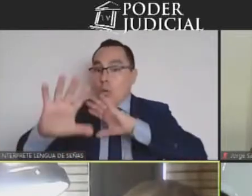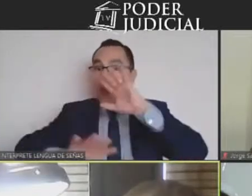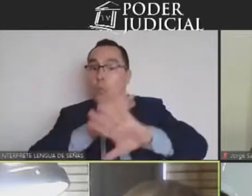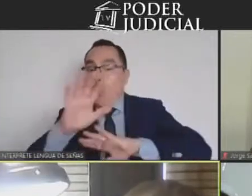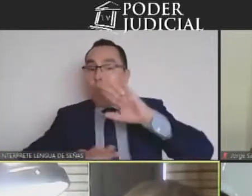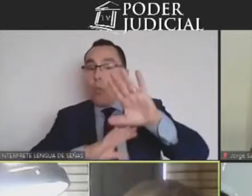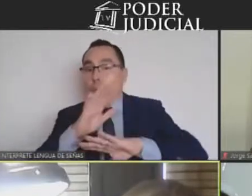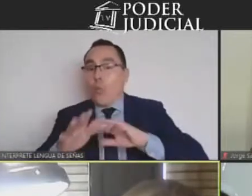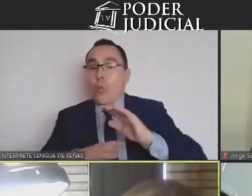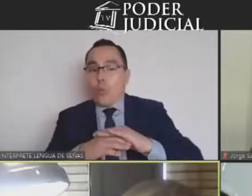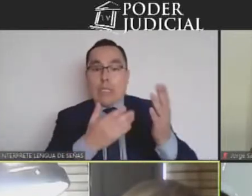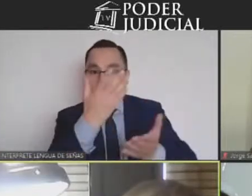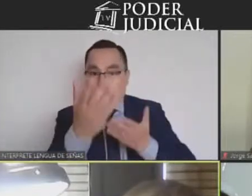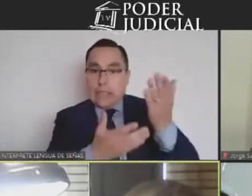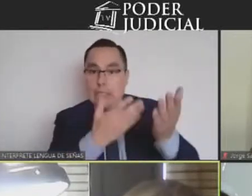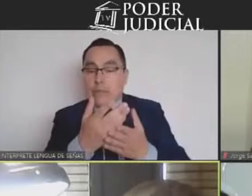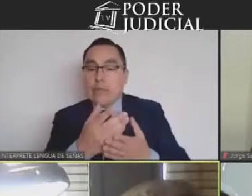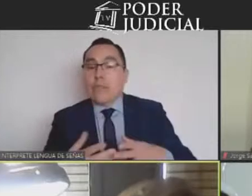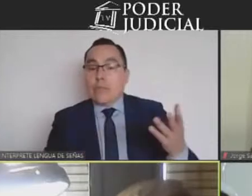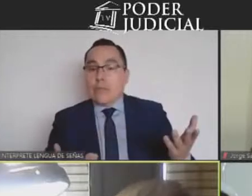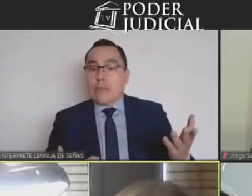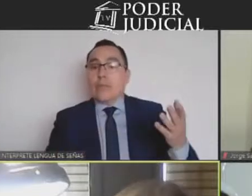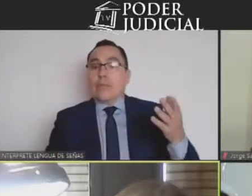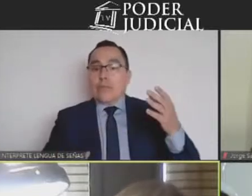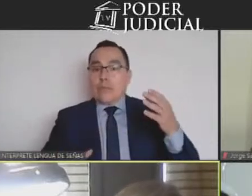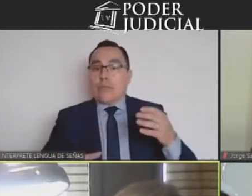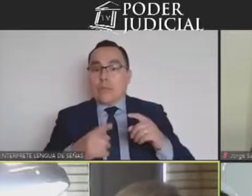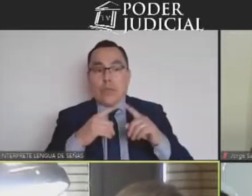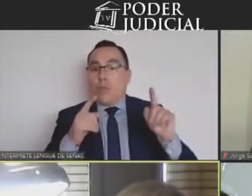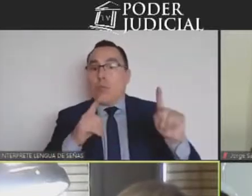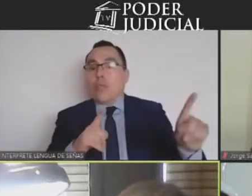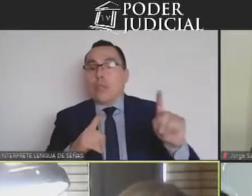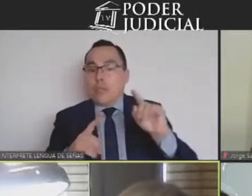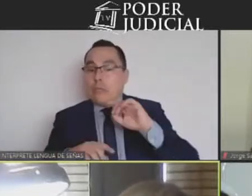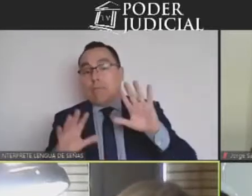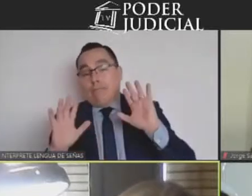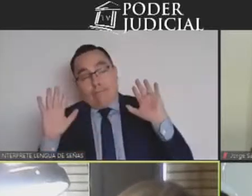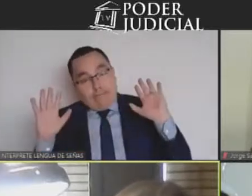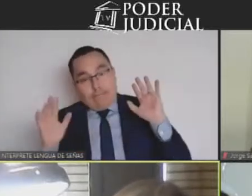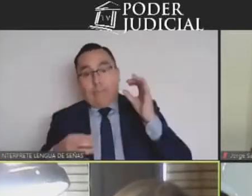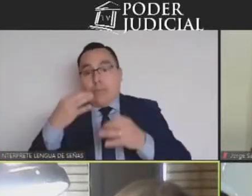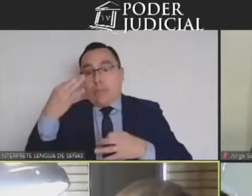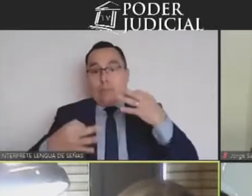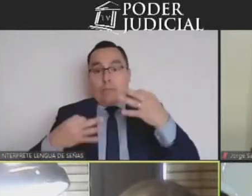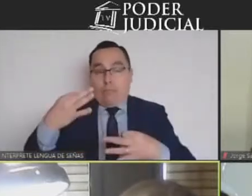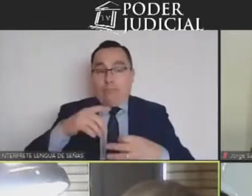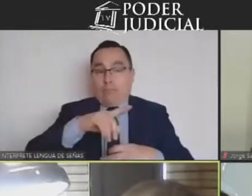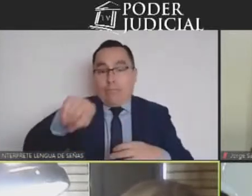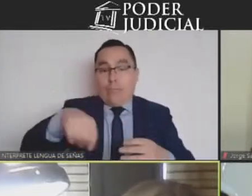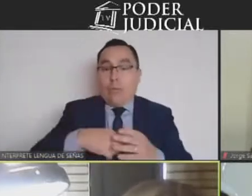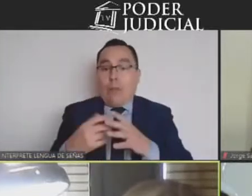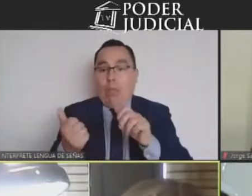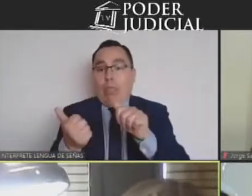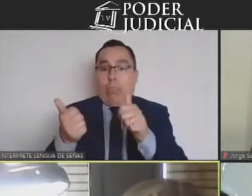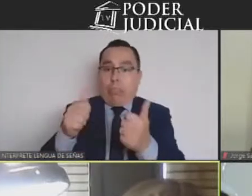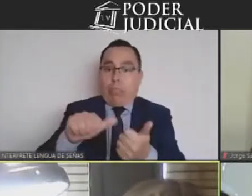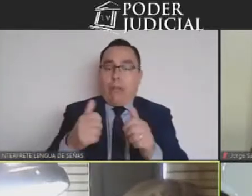para proteger al servicio de la amenaza constante que tiene cualquier servicio ya